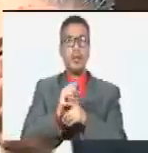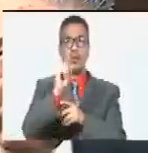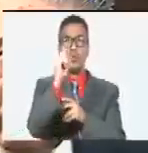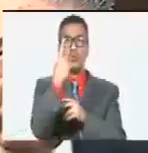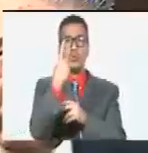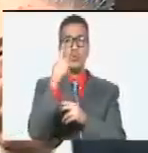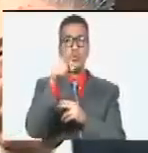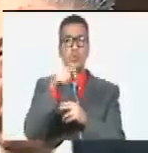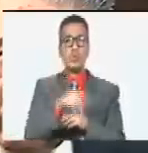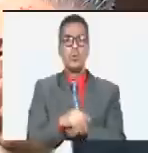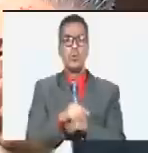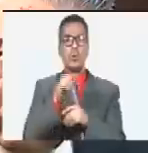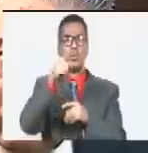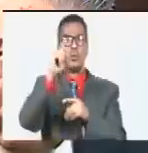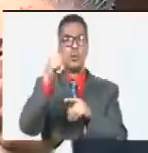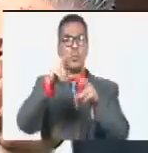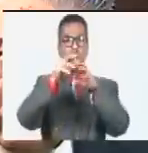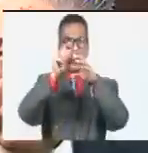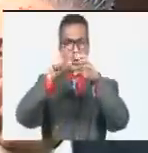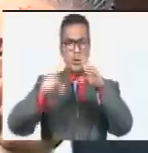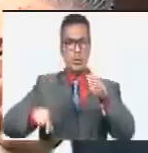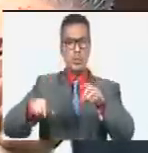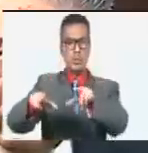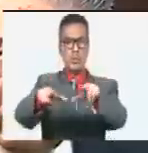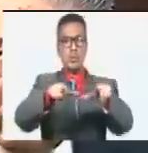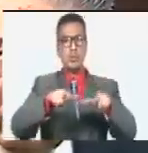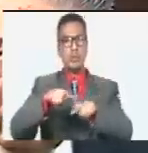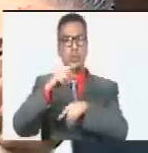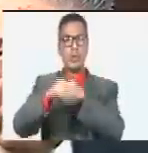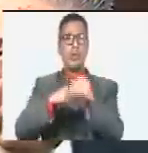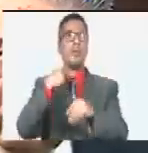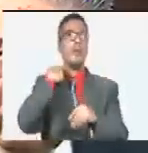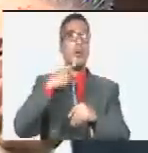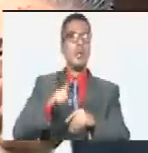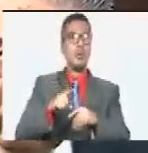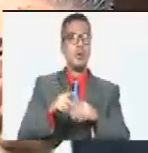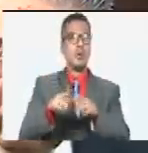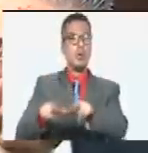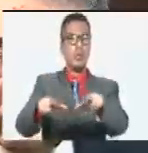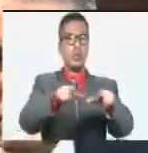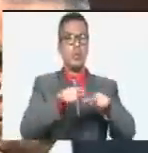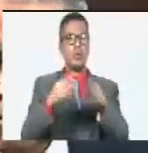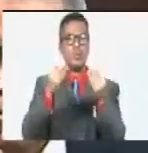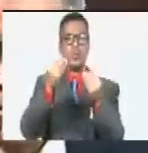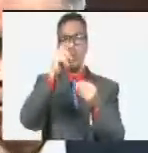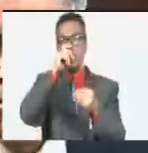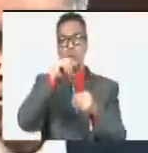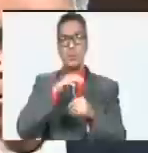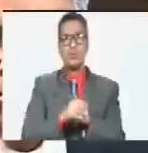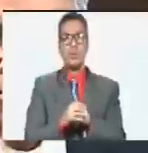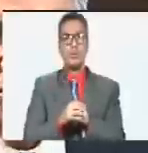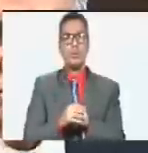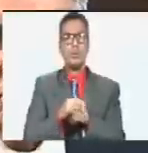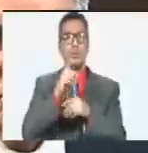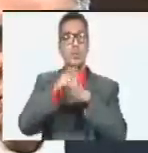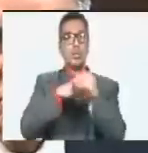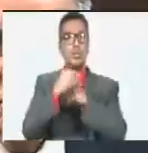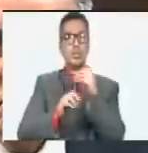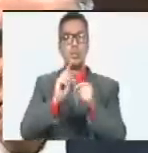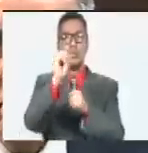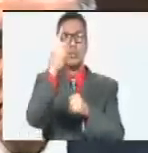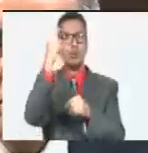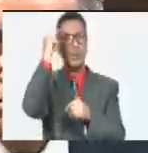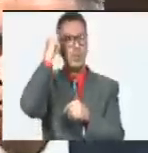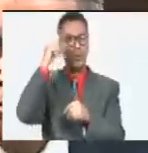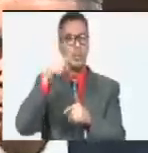un solo territorio y que basta ya de haber perdido el territorio durante muchos años y que lo que hicimos el primer día que se constituyó